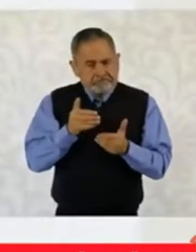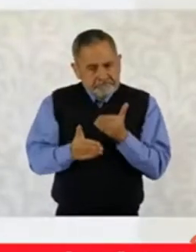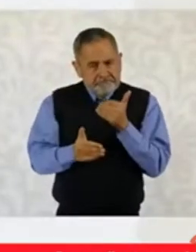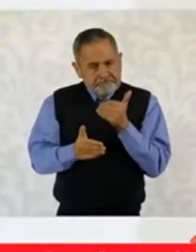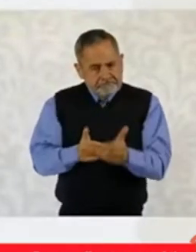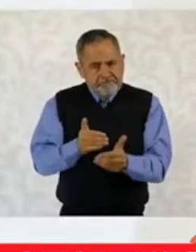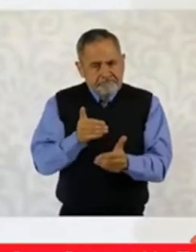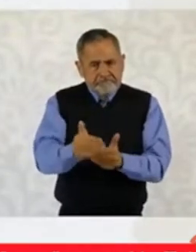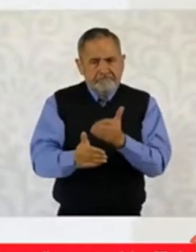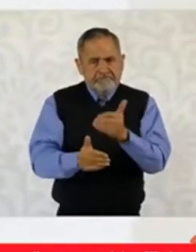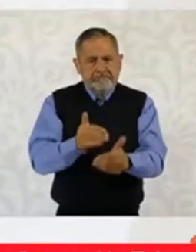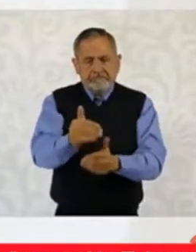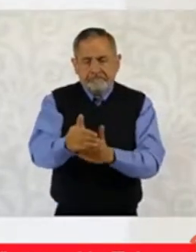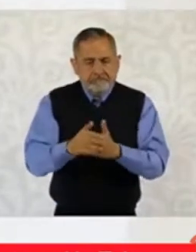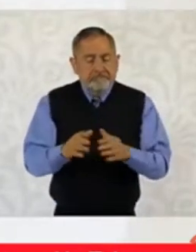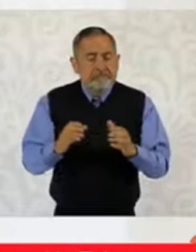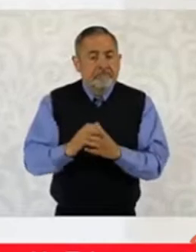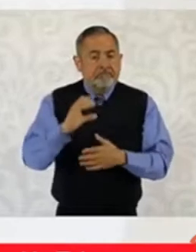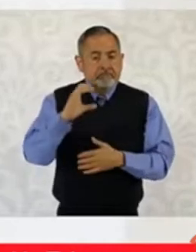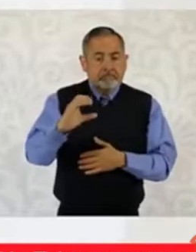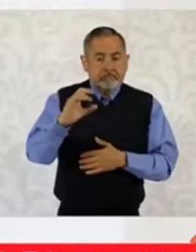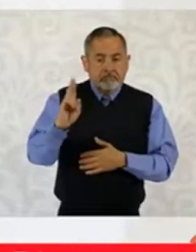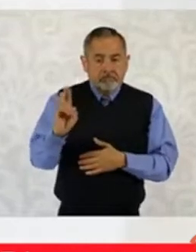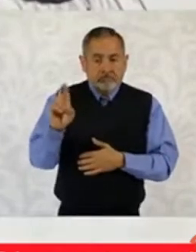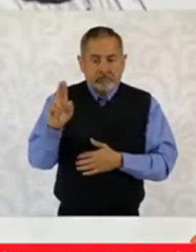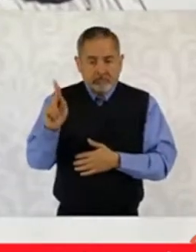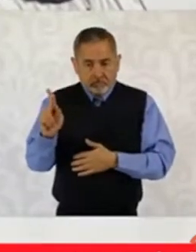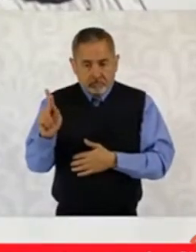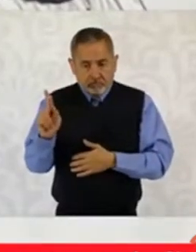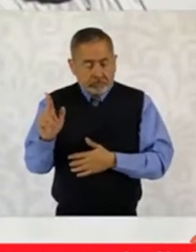ello. La CURP, que ya es